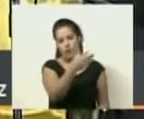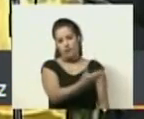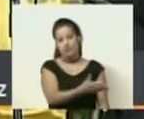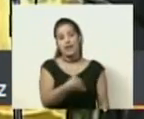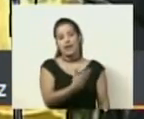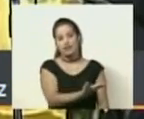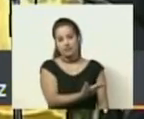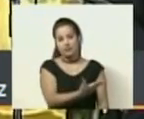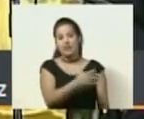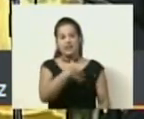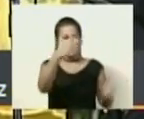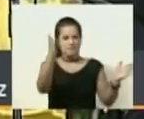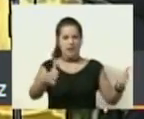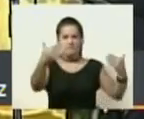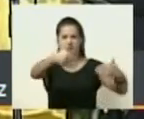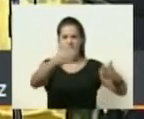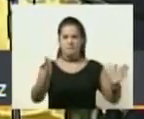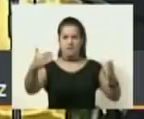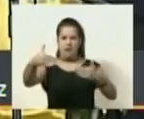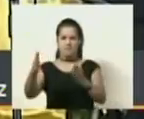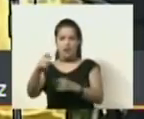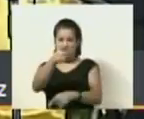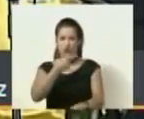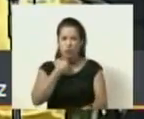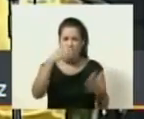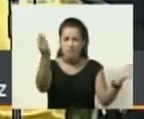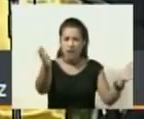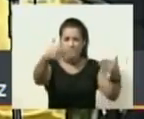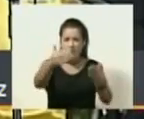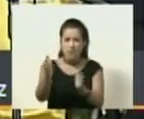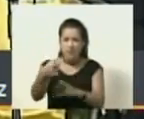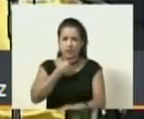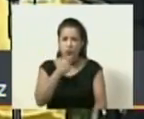de trancazos. ¿A ustedes les gustan los trancazos?